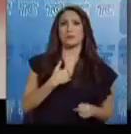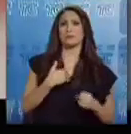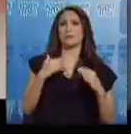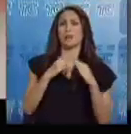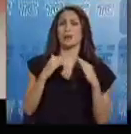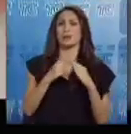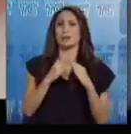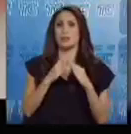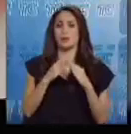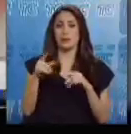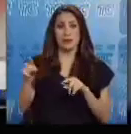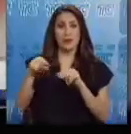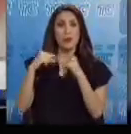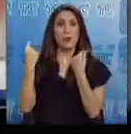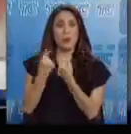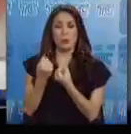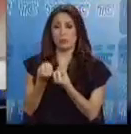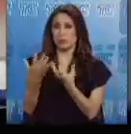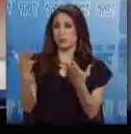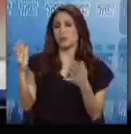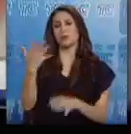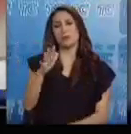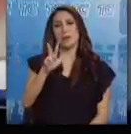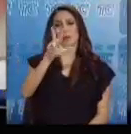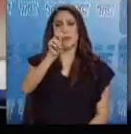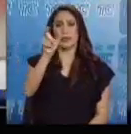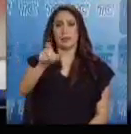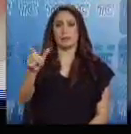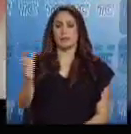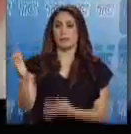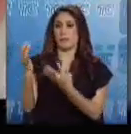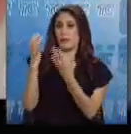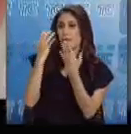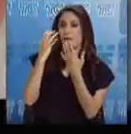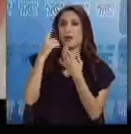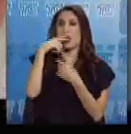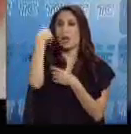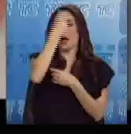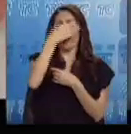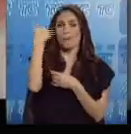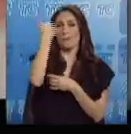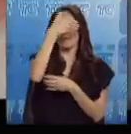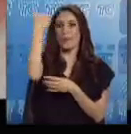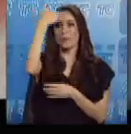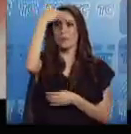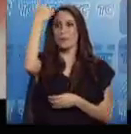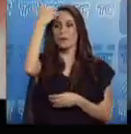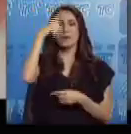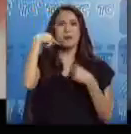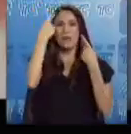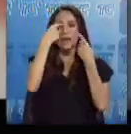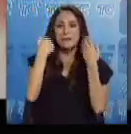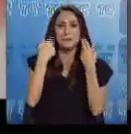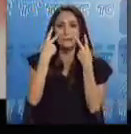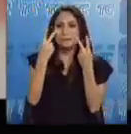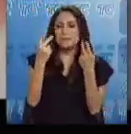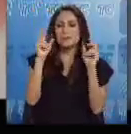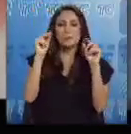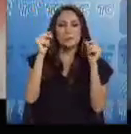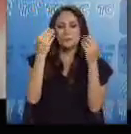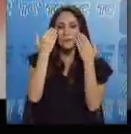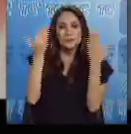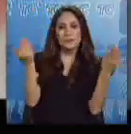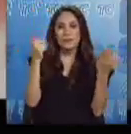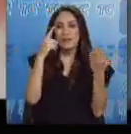Llega un grupo numeroso, aproximadamente 30 personas, pintados de rostro, irreconocibles, algunos de